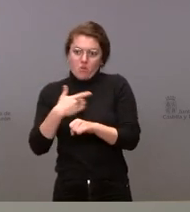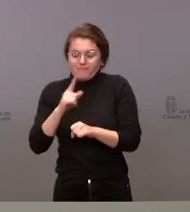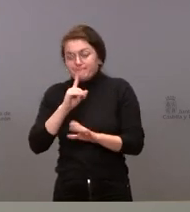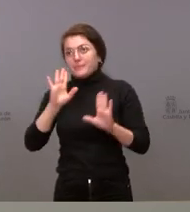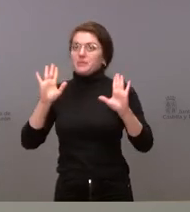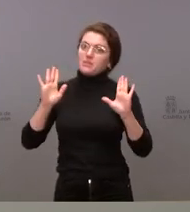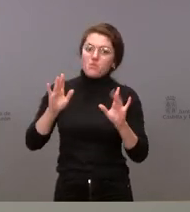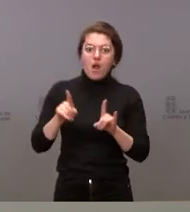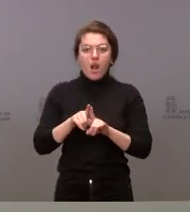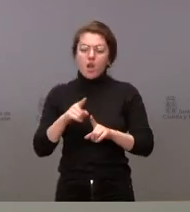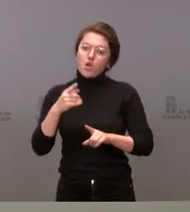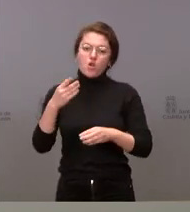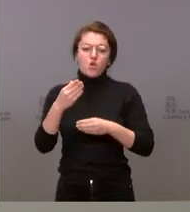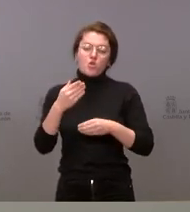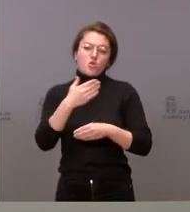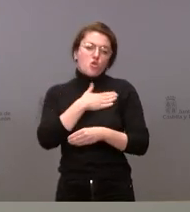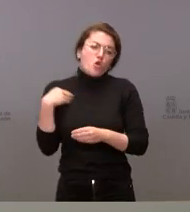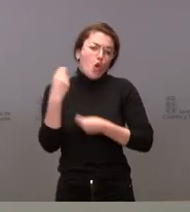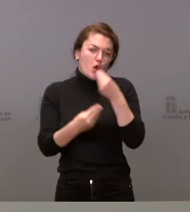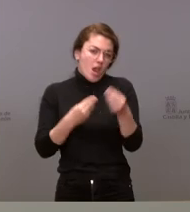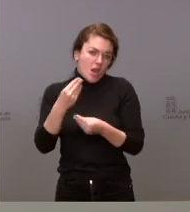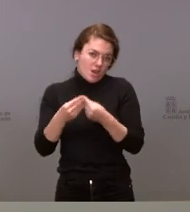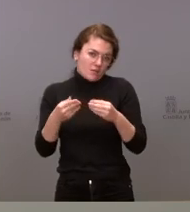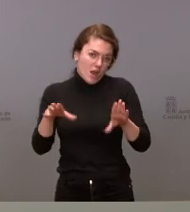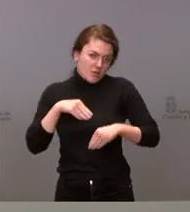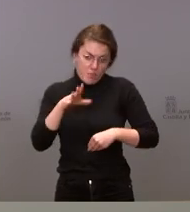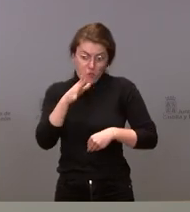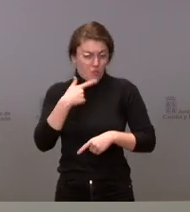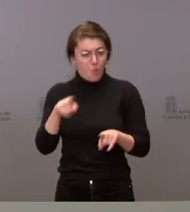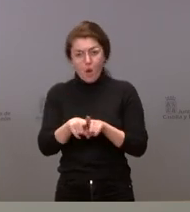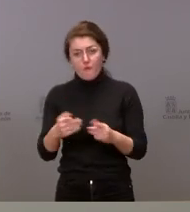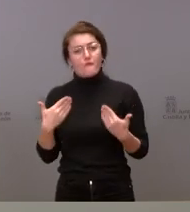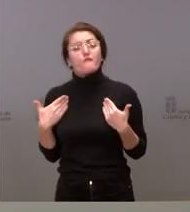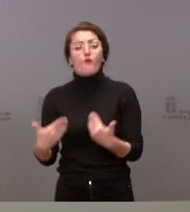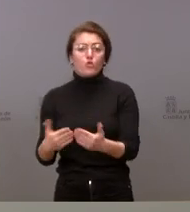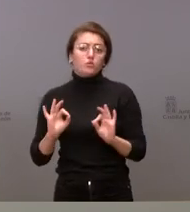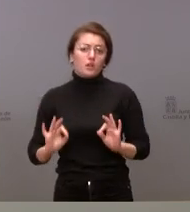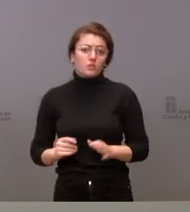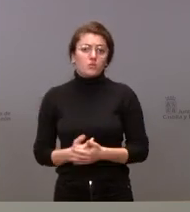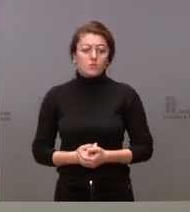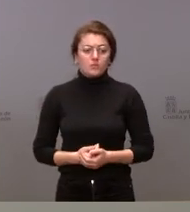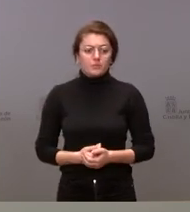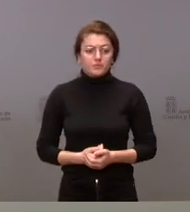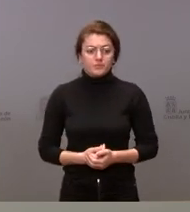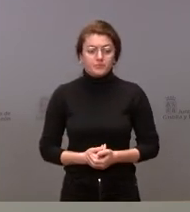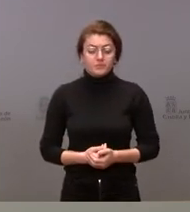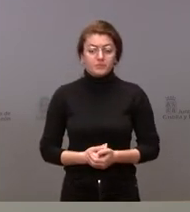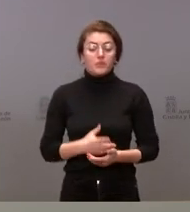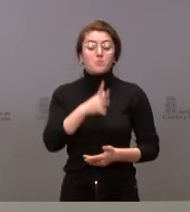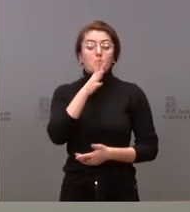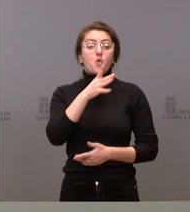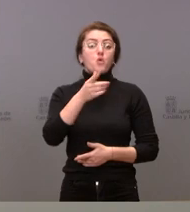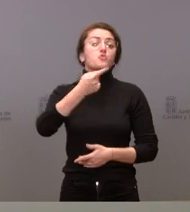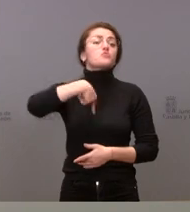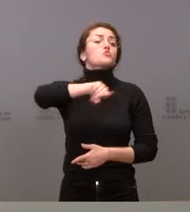dicho el primer momento esto es voluntario y realmente hombre el motivo y nosotros nos